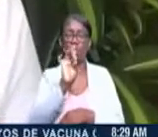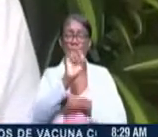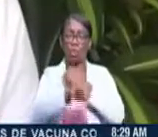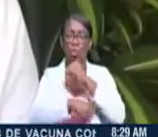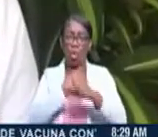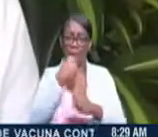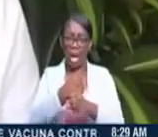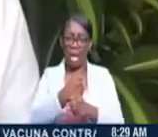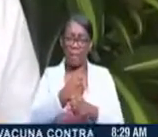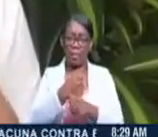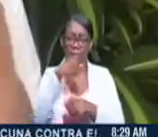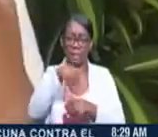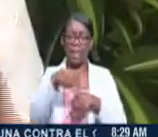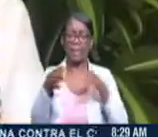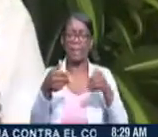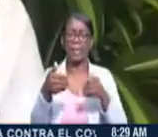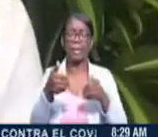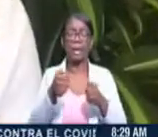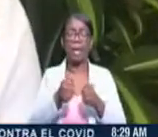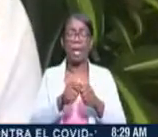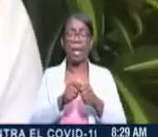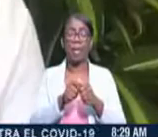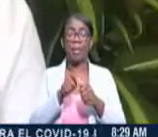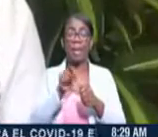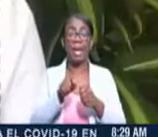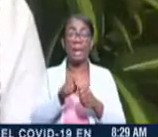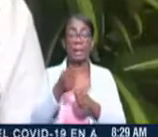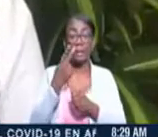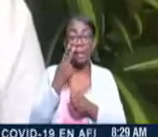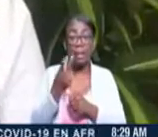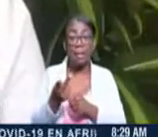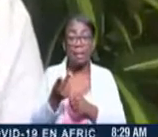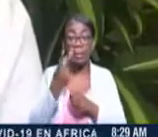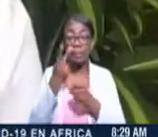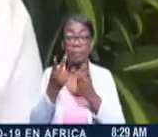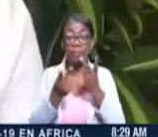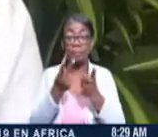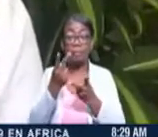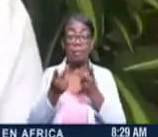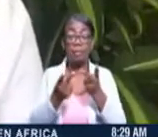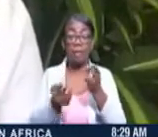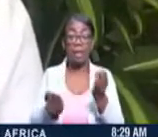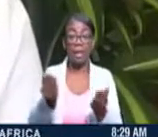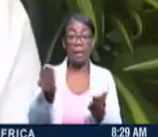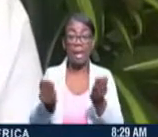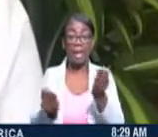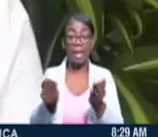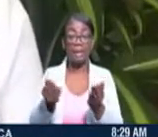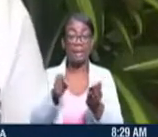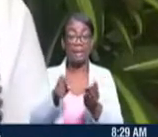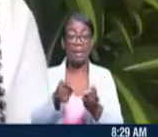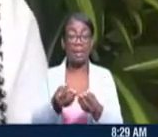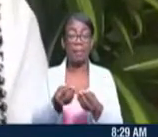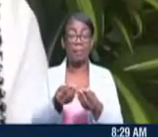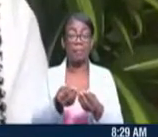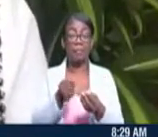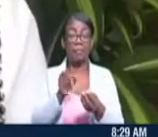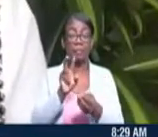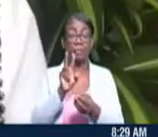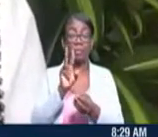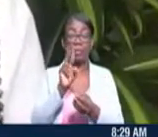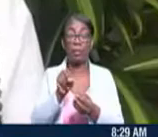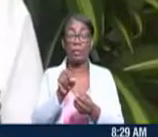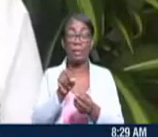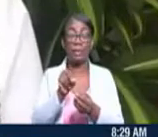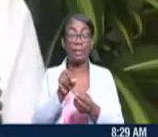que se ha estado dando el trabajo de mantener el balance con ese animal, no habíamos